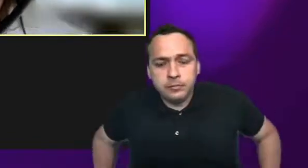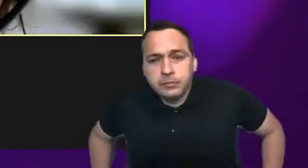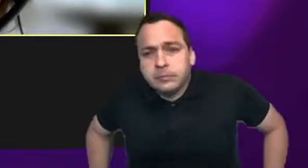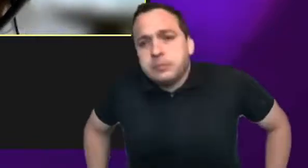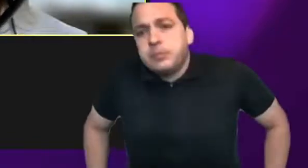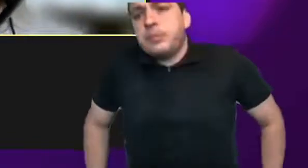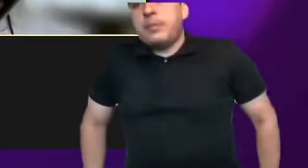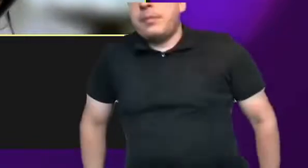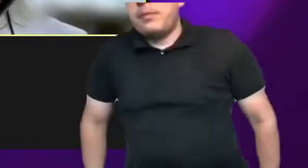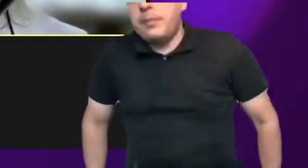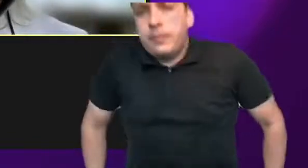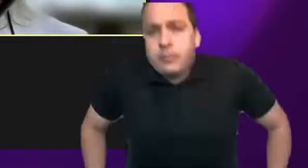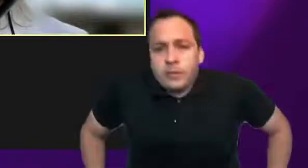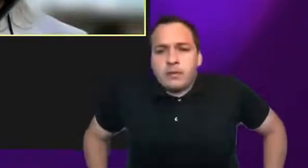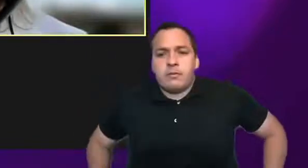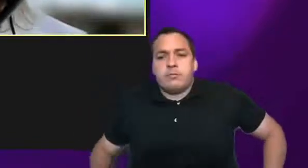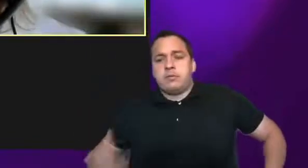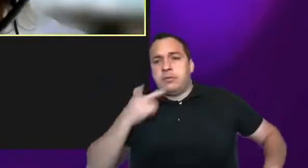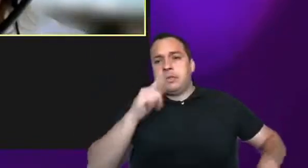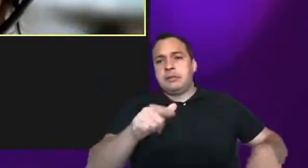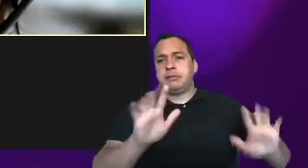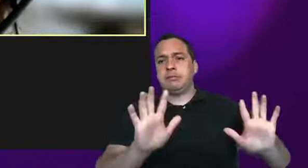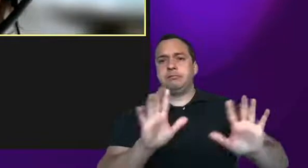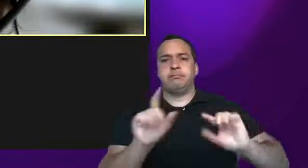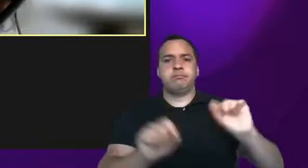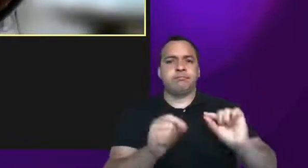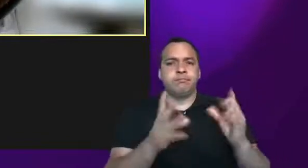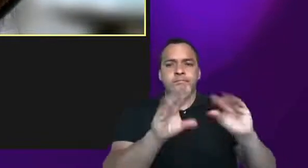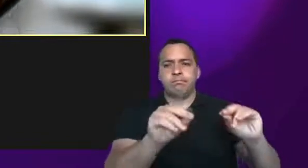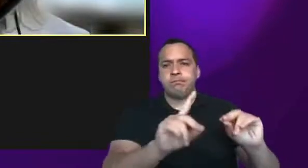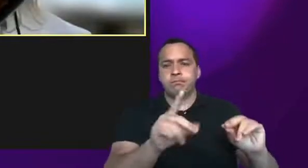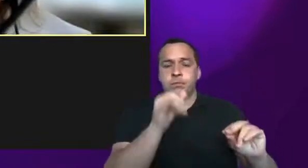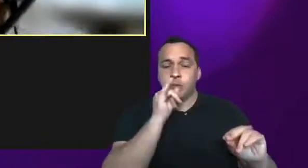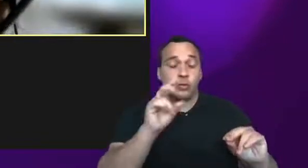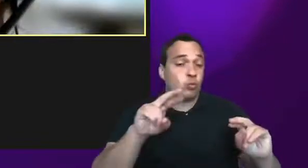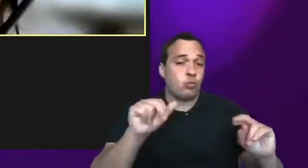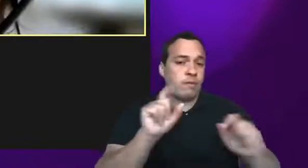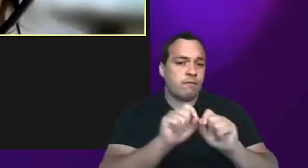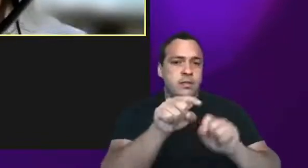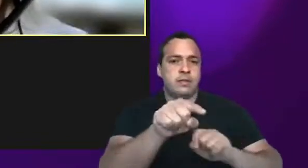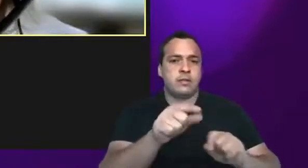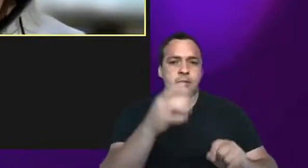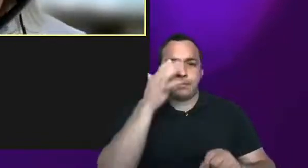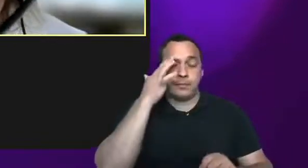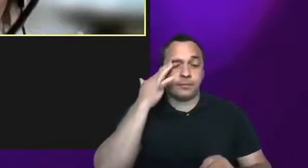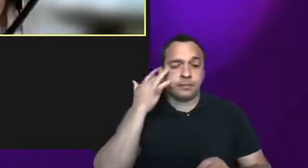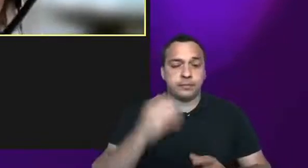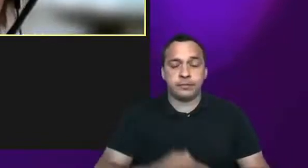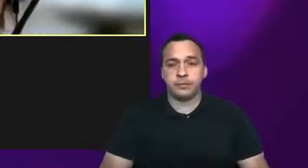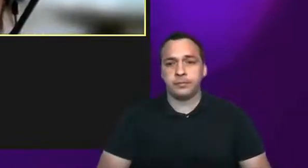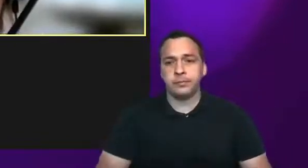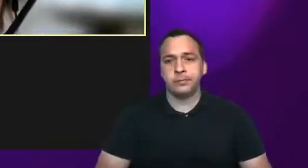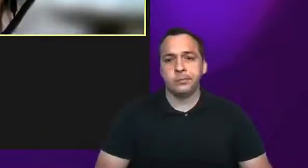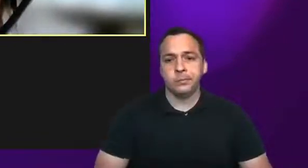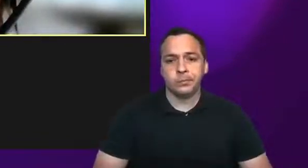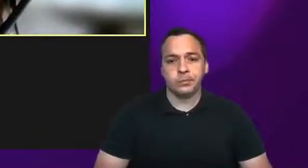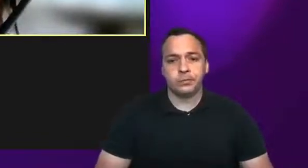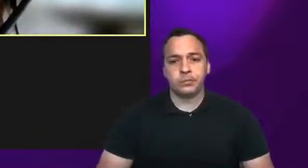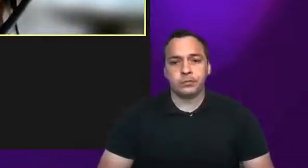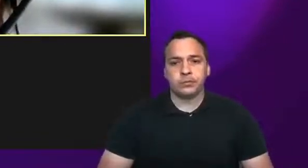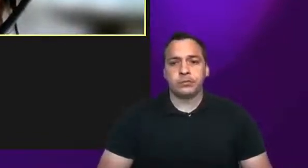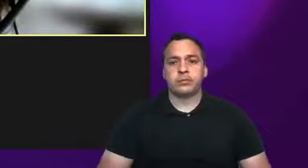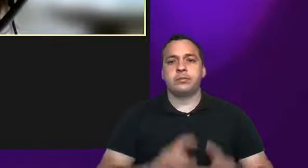lo hicimos, nunca lo hicimos. Ok. Se abandonó ese concepto, creo, ¿no?